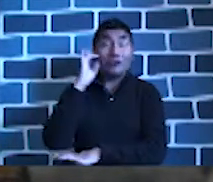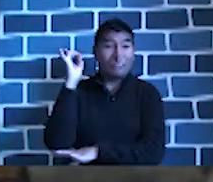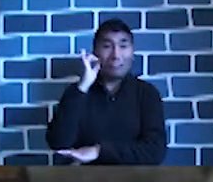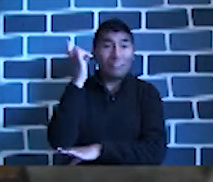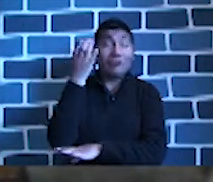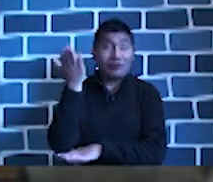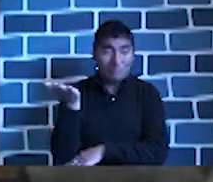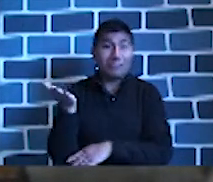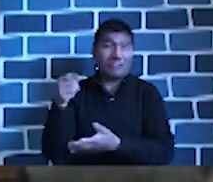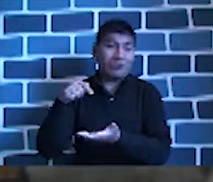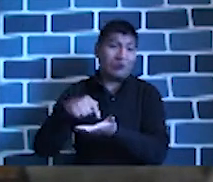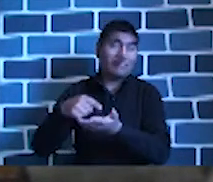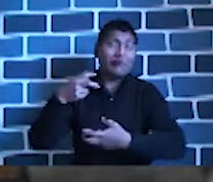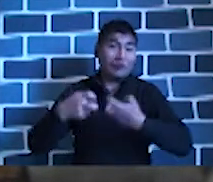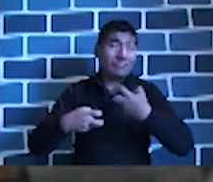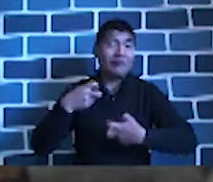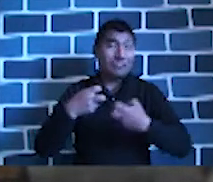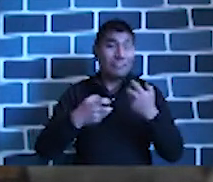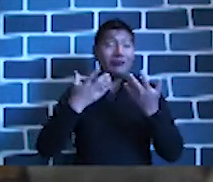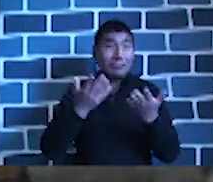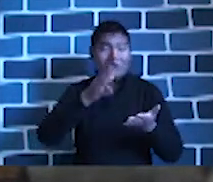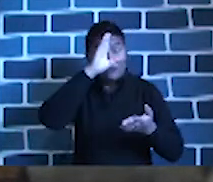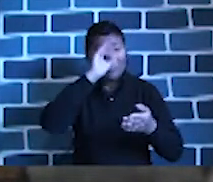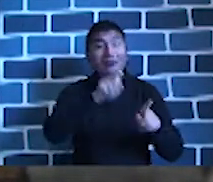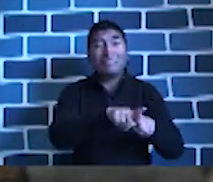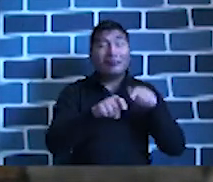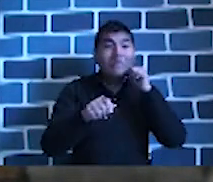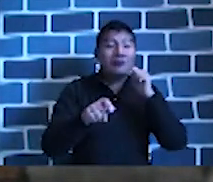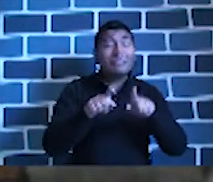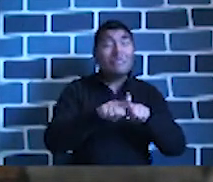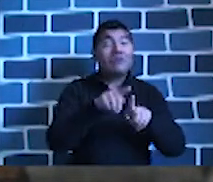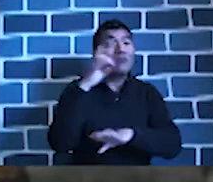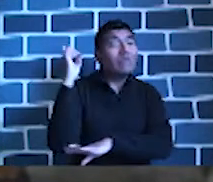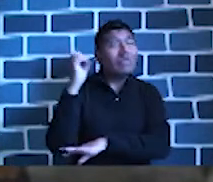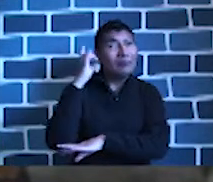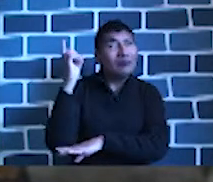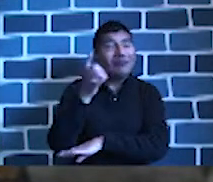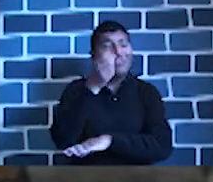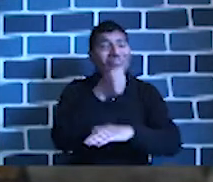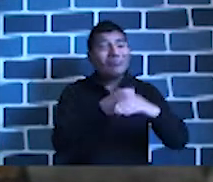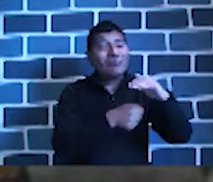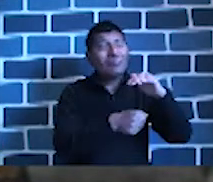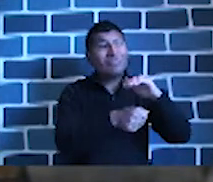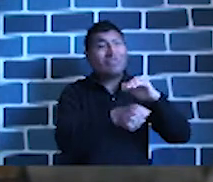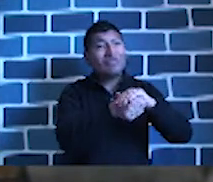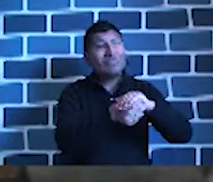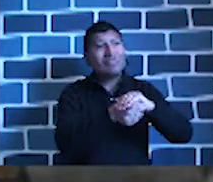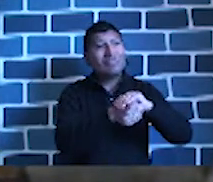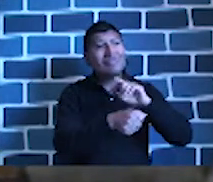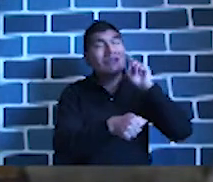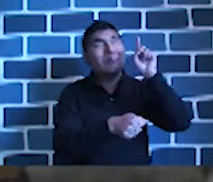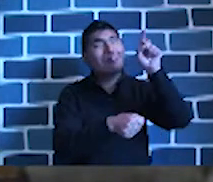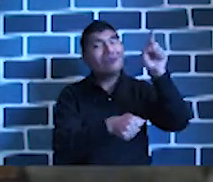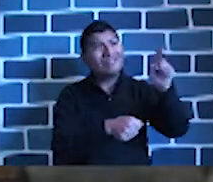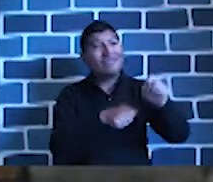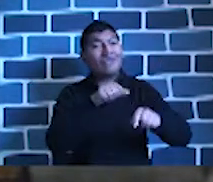esta situación. Hay hermanos bolivianos que viven asilados en el exterior de